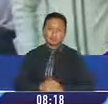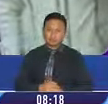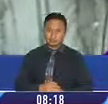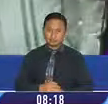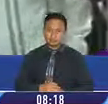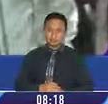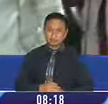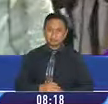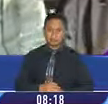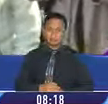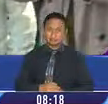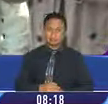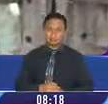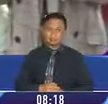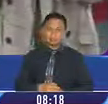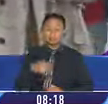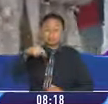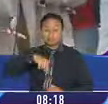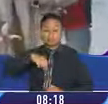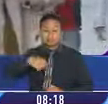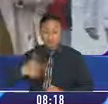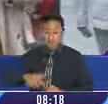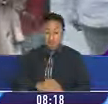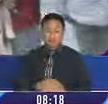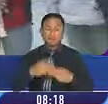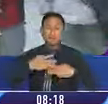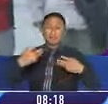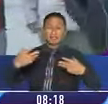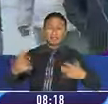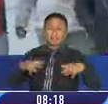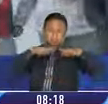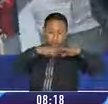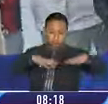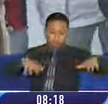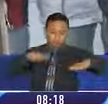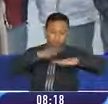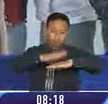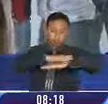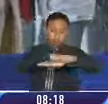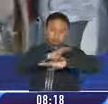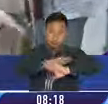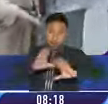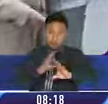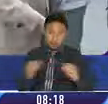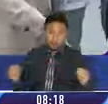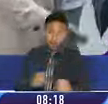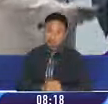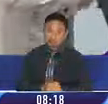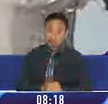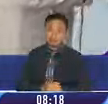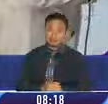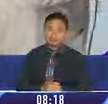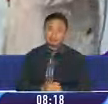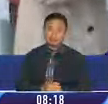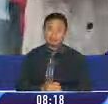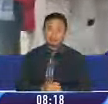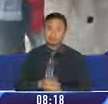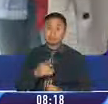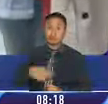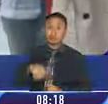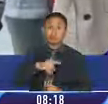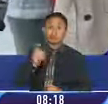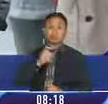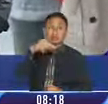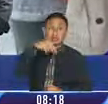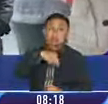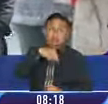Gracias. Colocar la tierra, colocar materiales de construcción no es una solución, mi vecina. Muy buenos días. Ustedes lo que